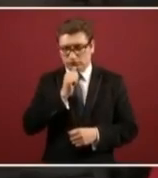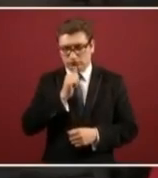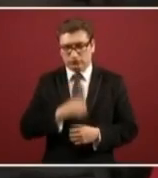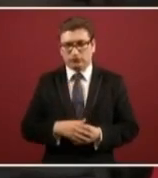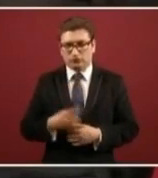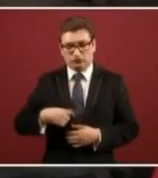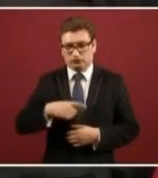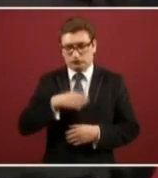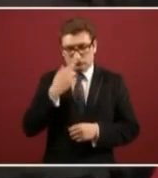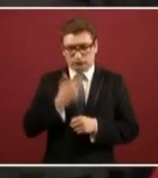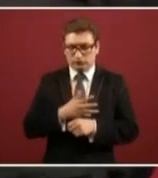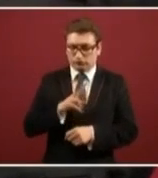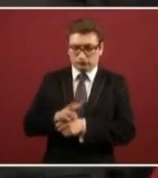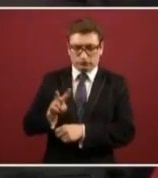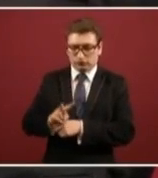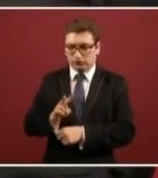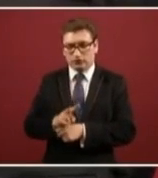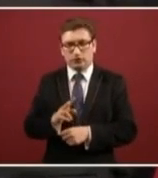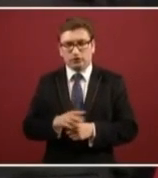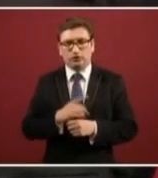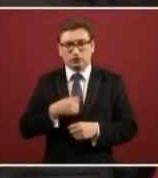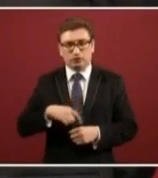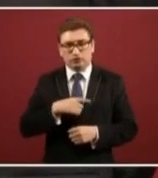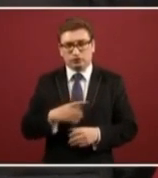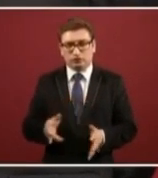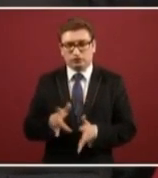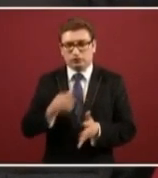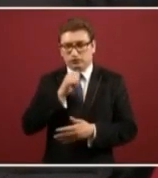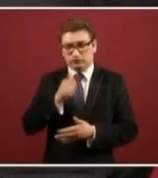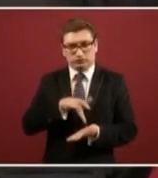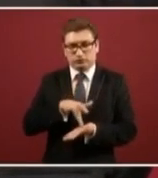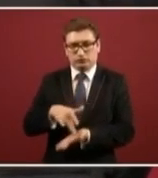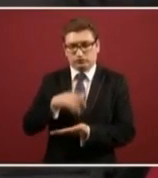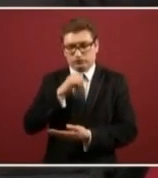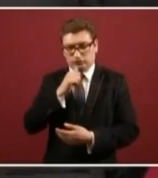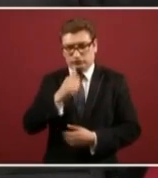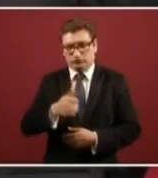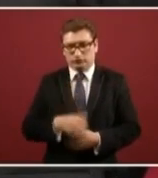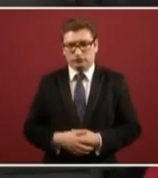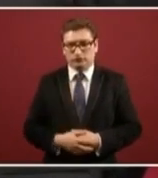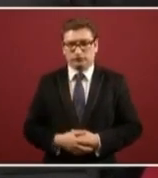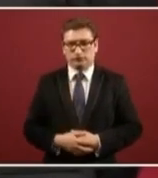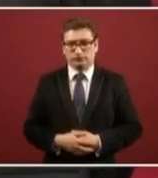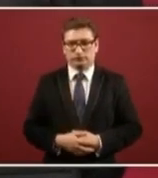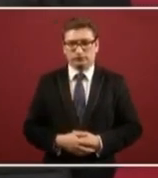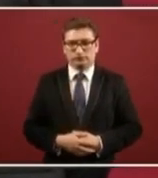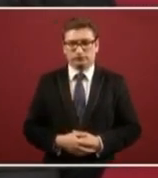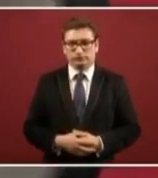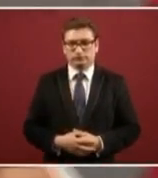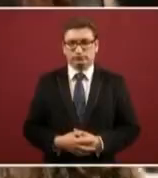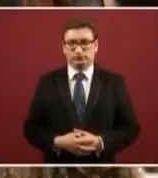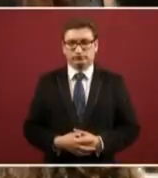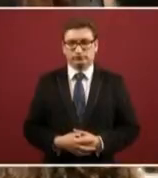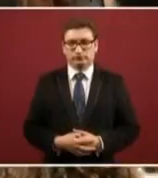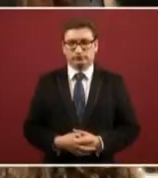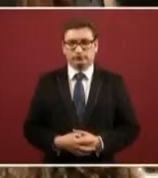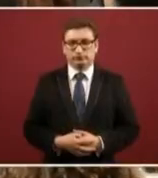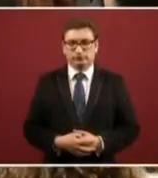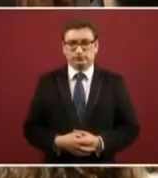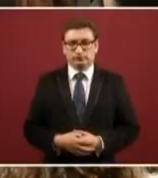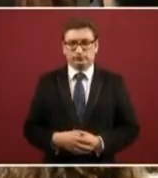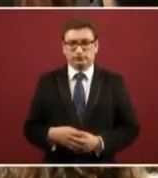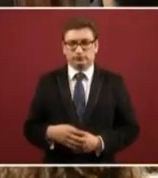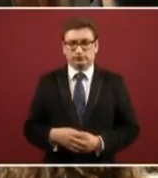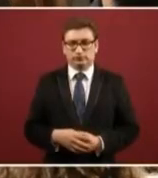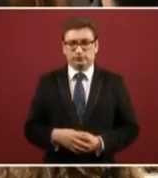estamos ni estimulando ni promoviendo, ni mucho menos apoyando el cultivo de nervantes en el país. Y lo otro